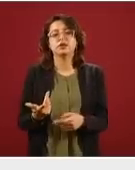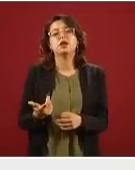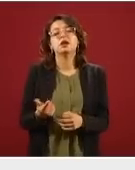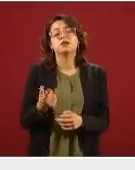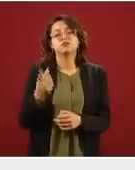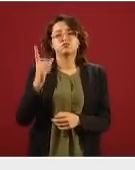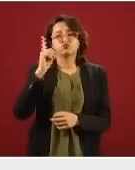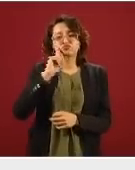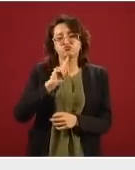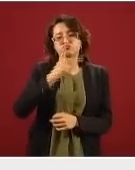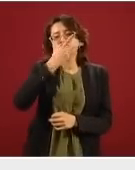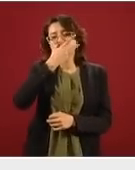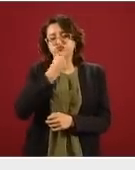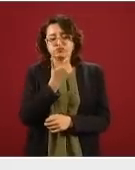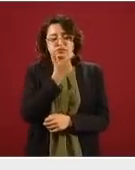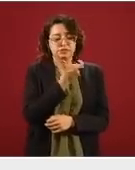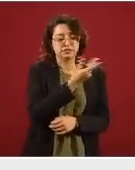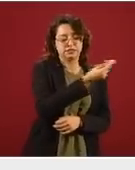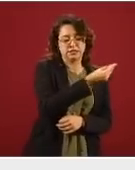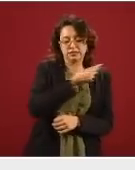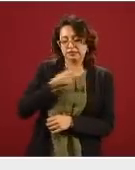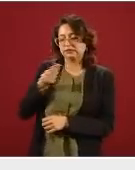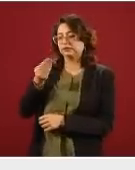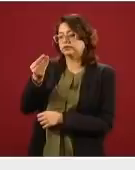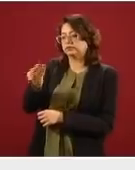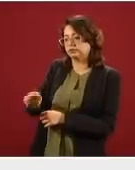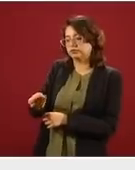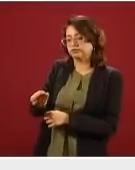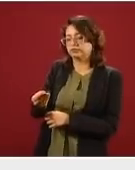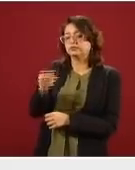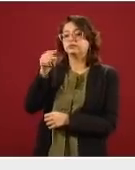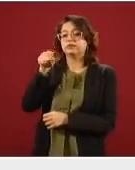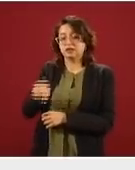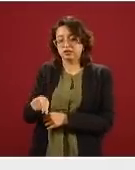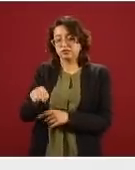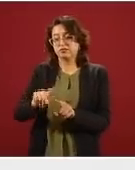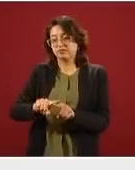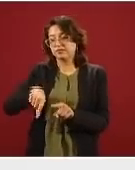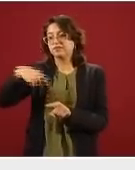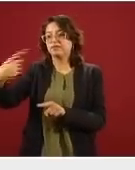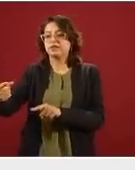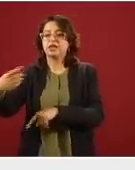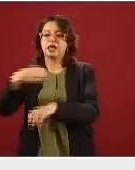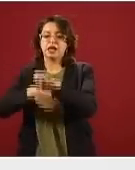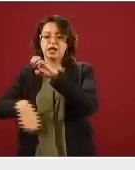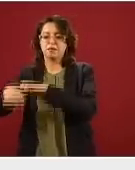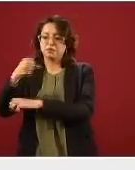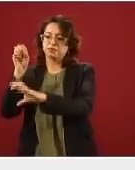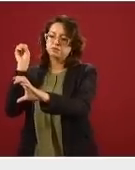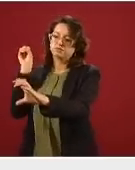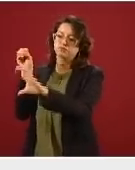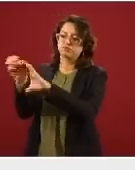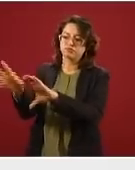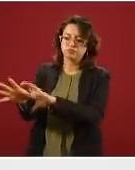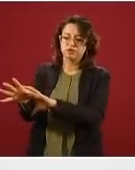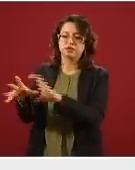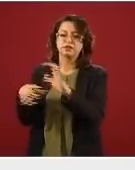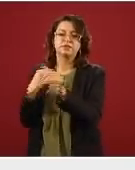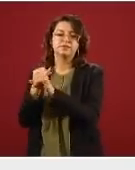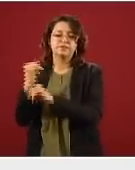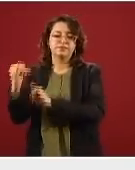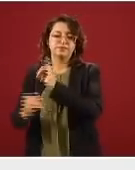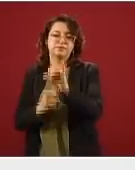dinero y luego hacen el pago a las remesadoras. La transmisión la realiza una empresa internacional,